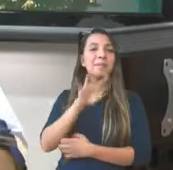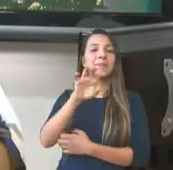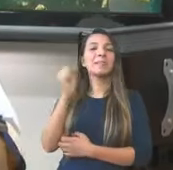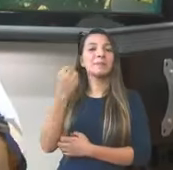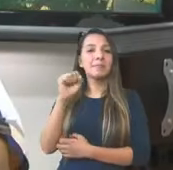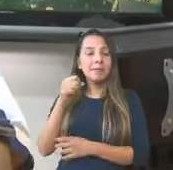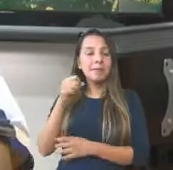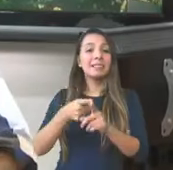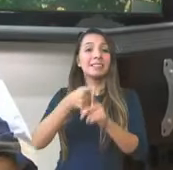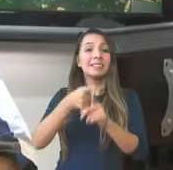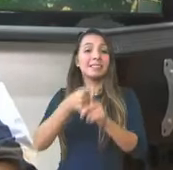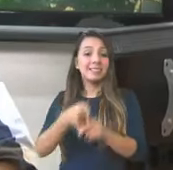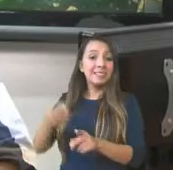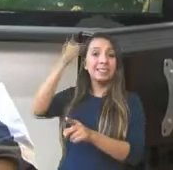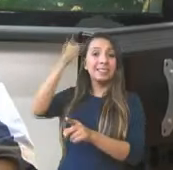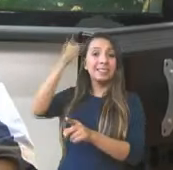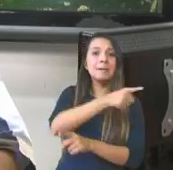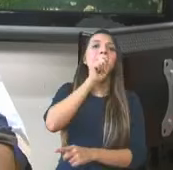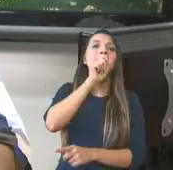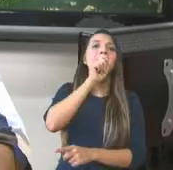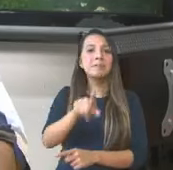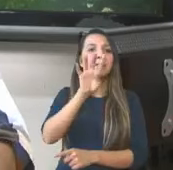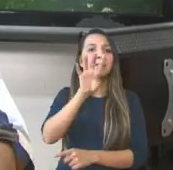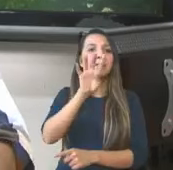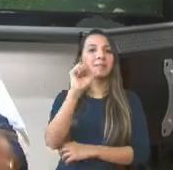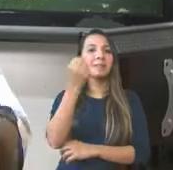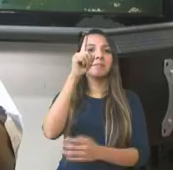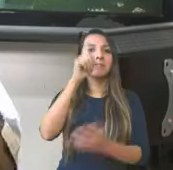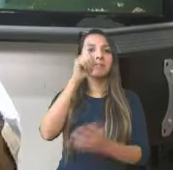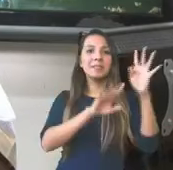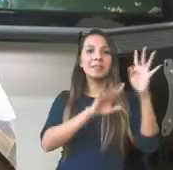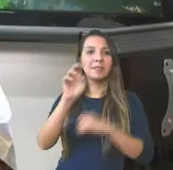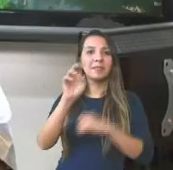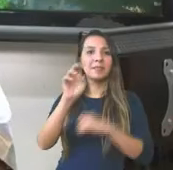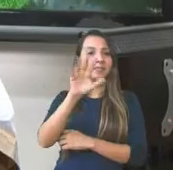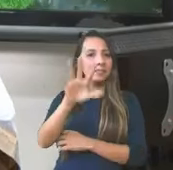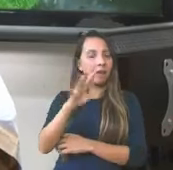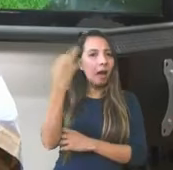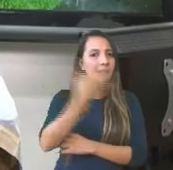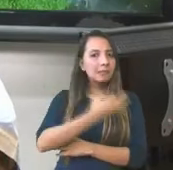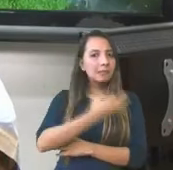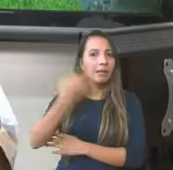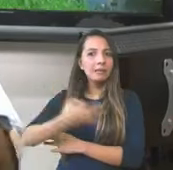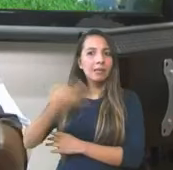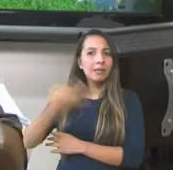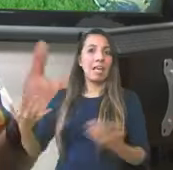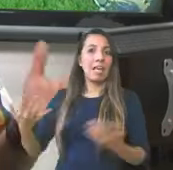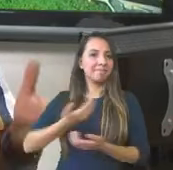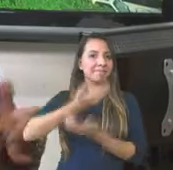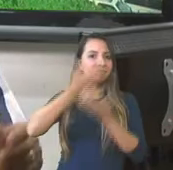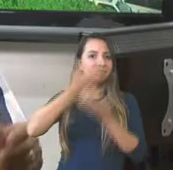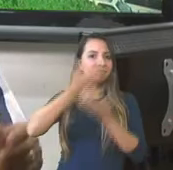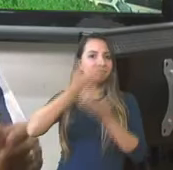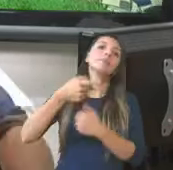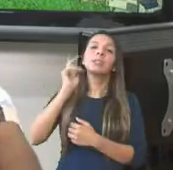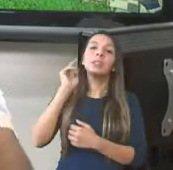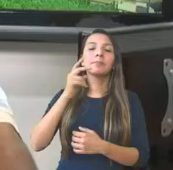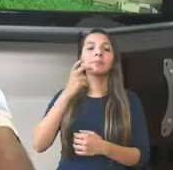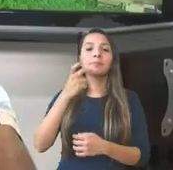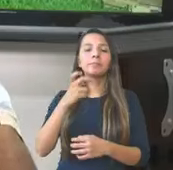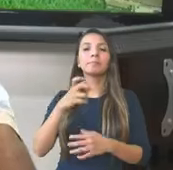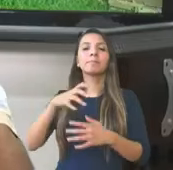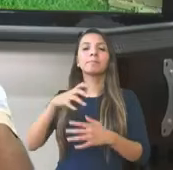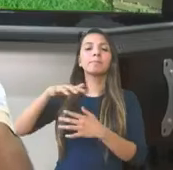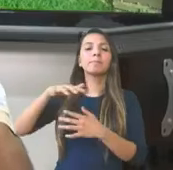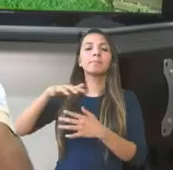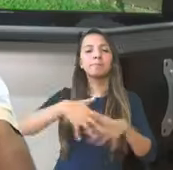septiembre de 1985, coincidencias o no, pero hoy, después del simulacro, se generó un